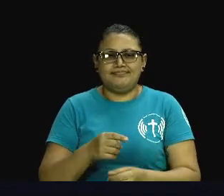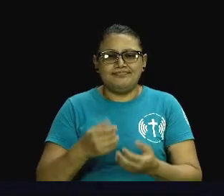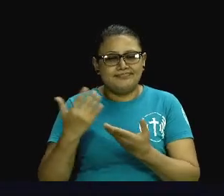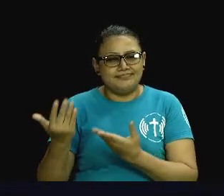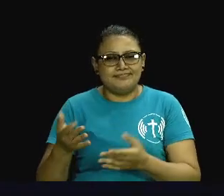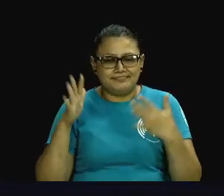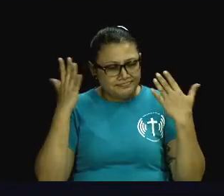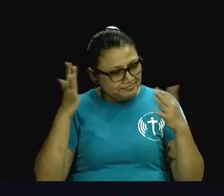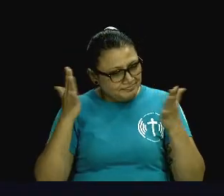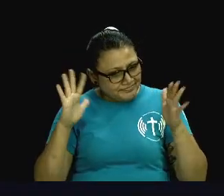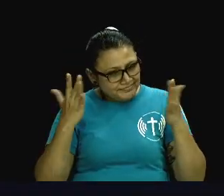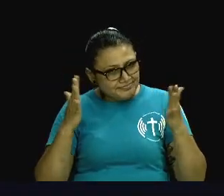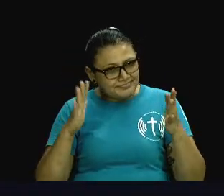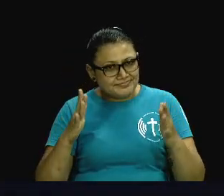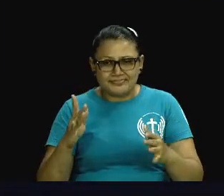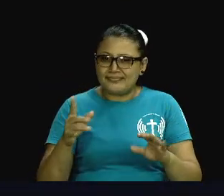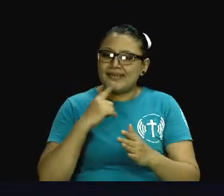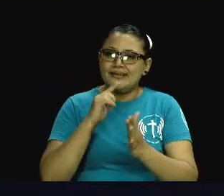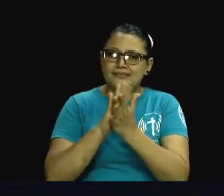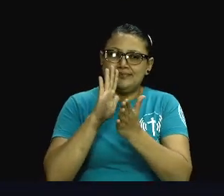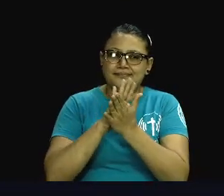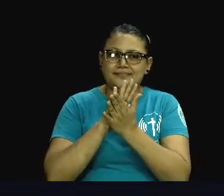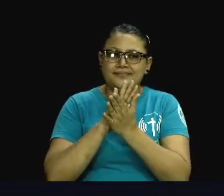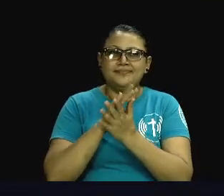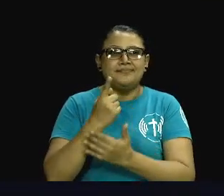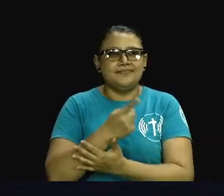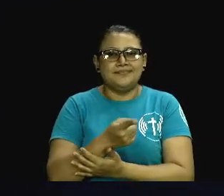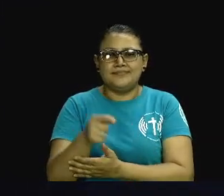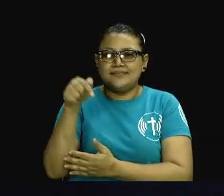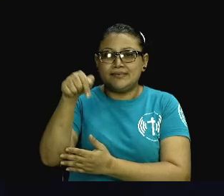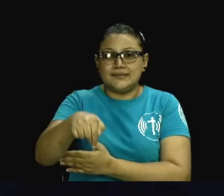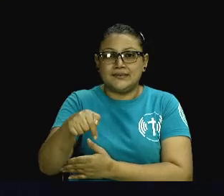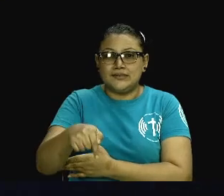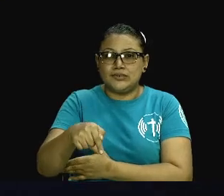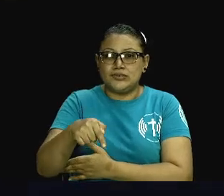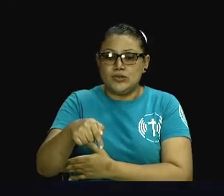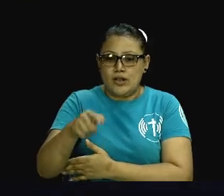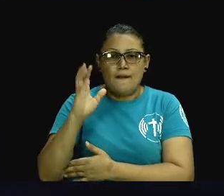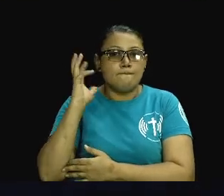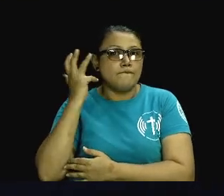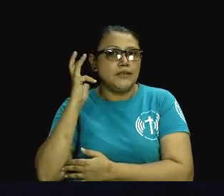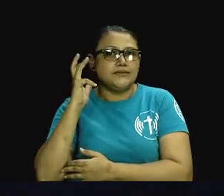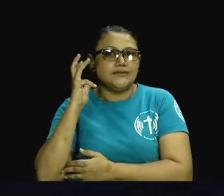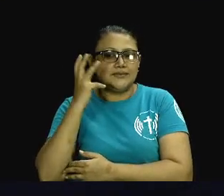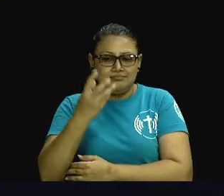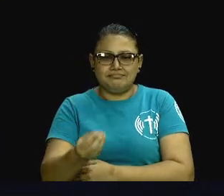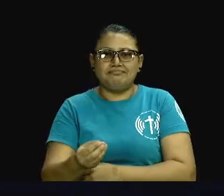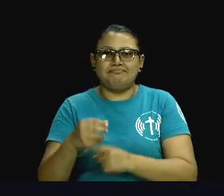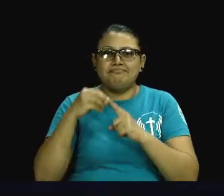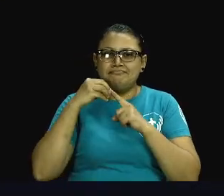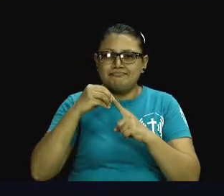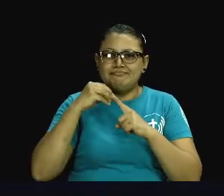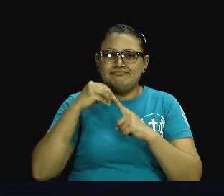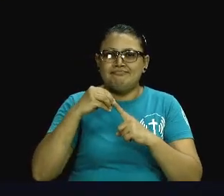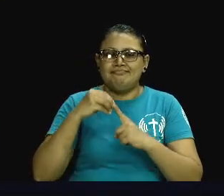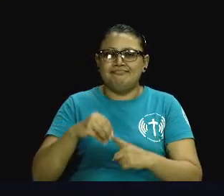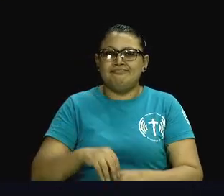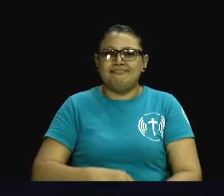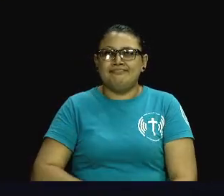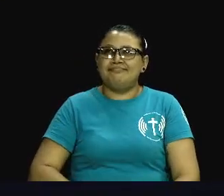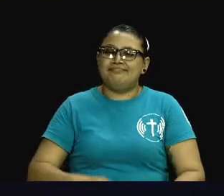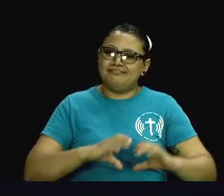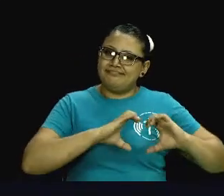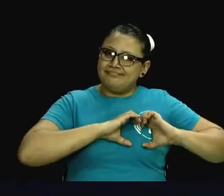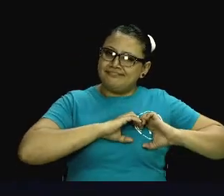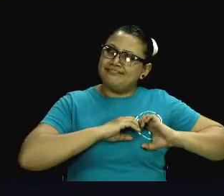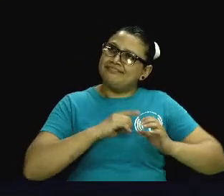un fuerte aplauso a nuestros músicos porque he escuchado que hoy es el día del músico así que debemos de los de corazón que han estado